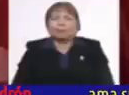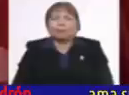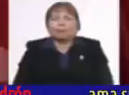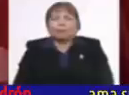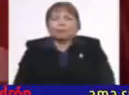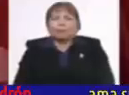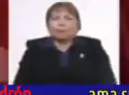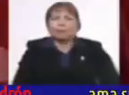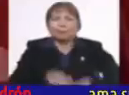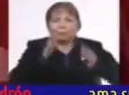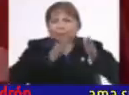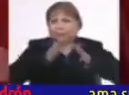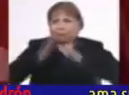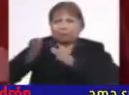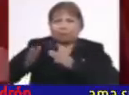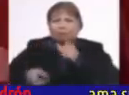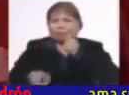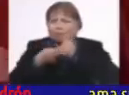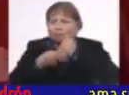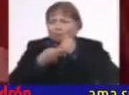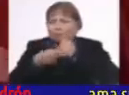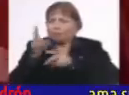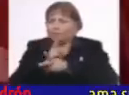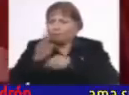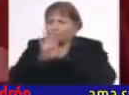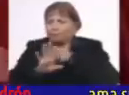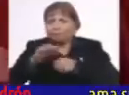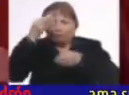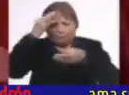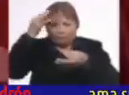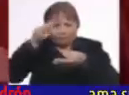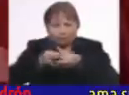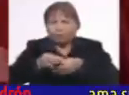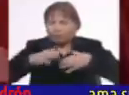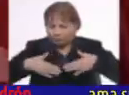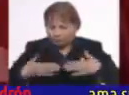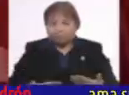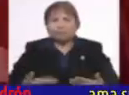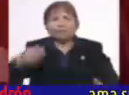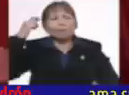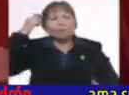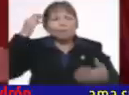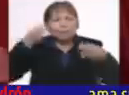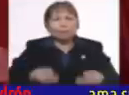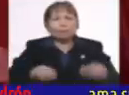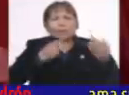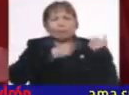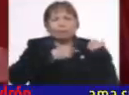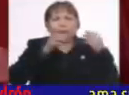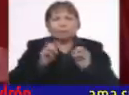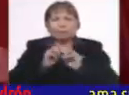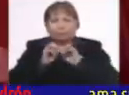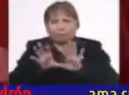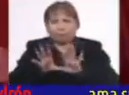el orden la seguridad clase en que se puede hacer política de manera responsable transparente